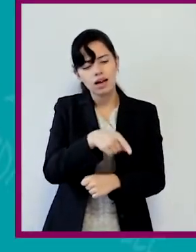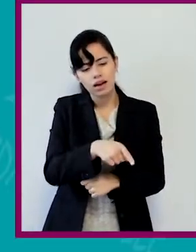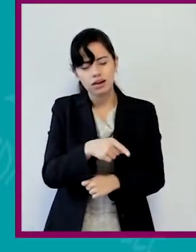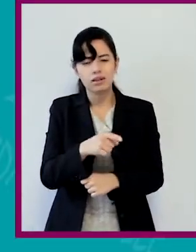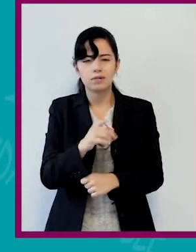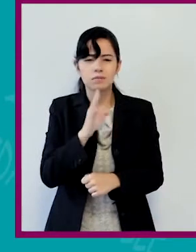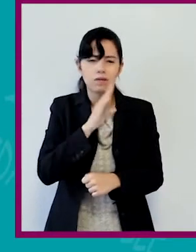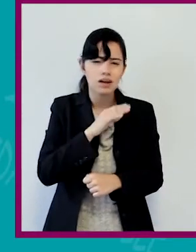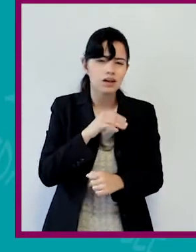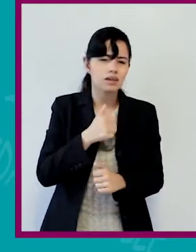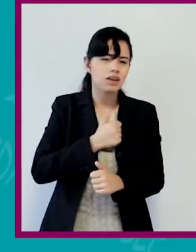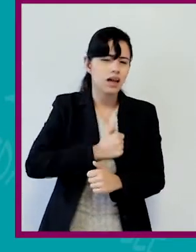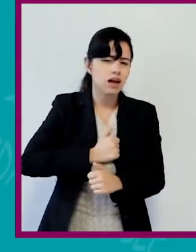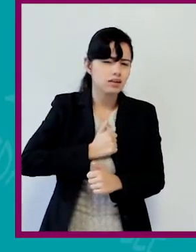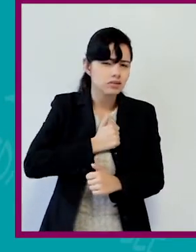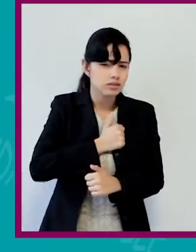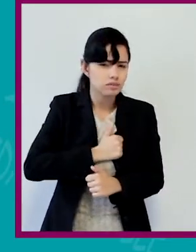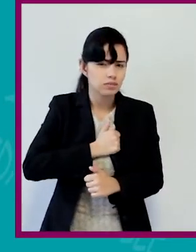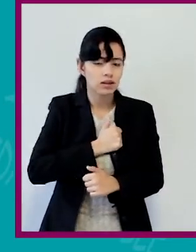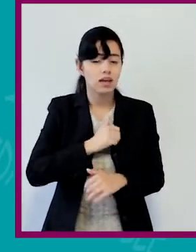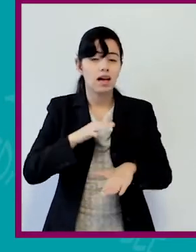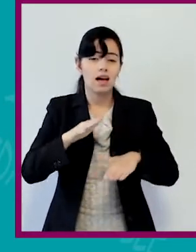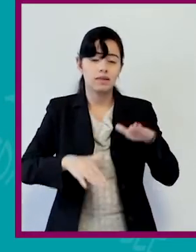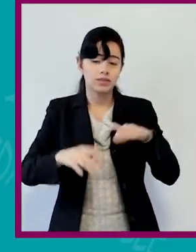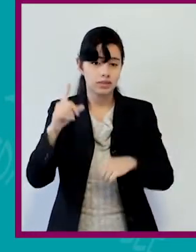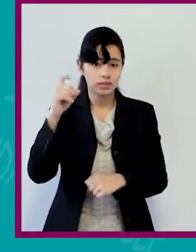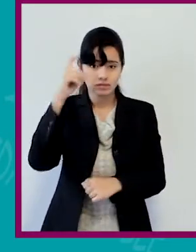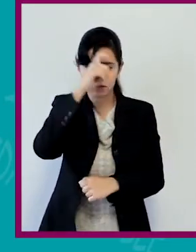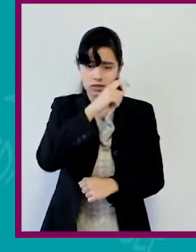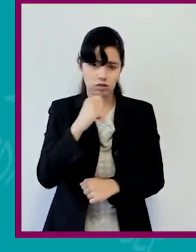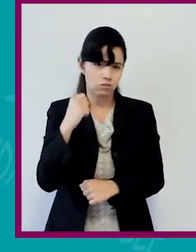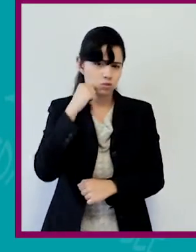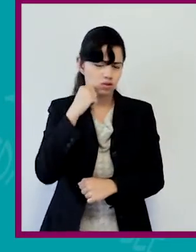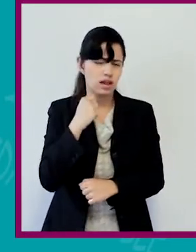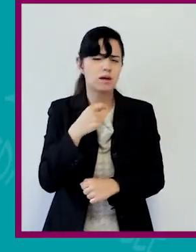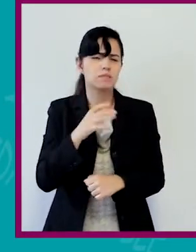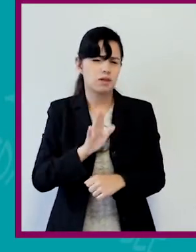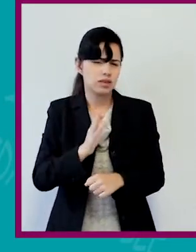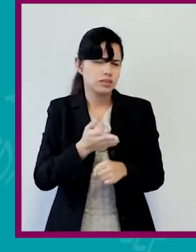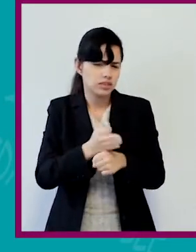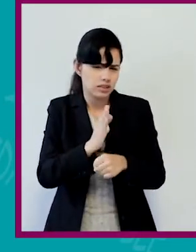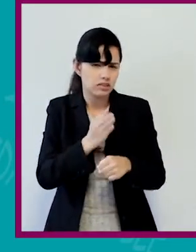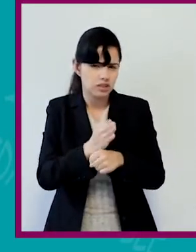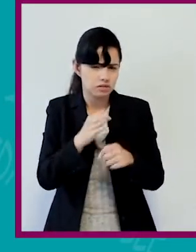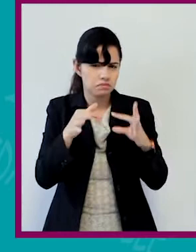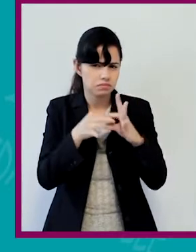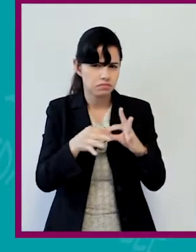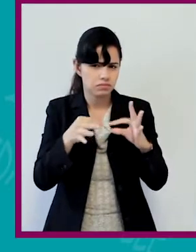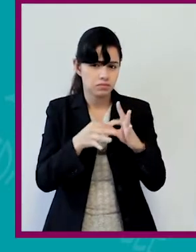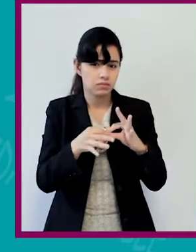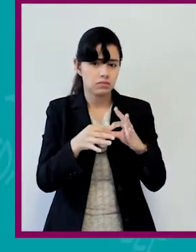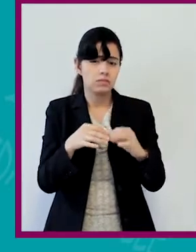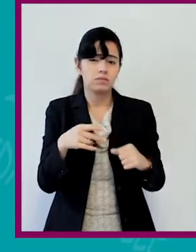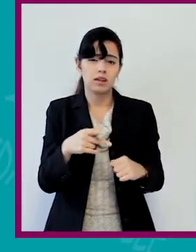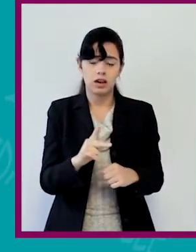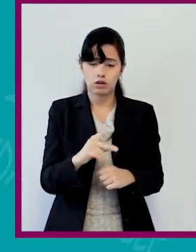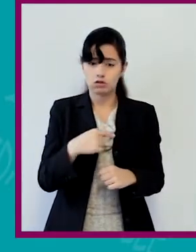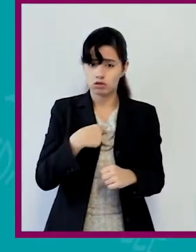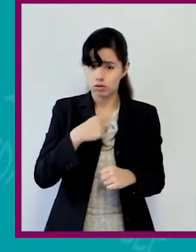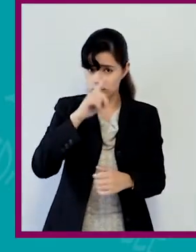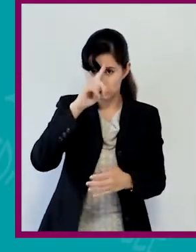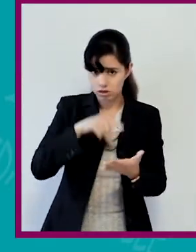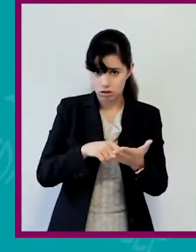malos hacemos chistes, pero sí creo que tenemos que cambiar de sentido del humor cuando se refiere uno